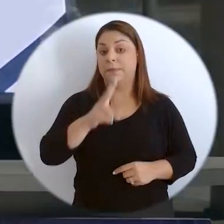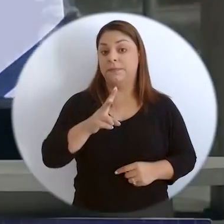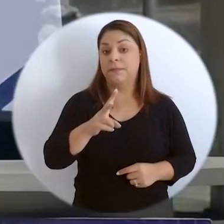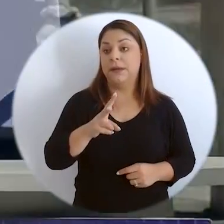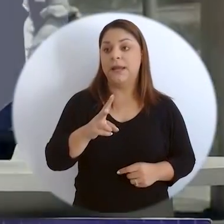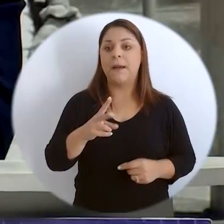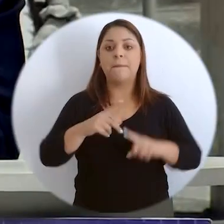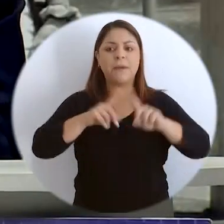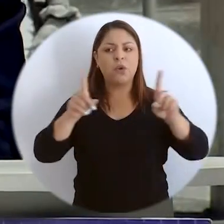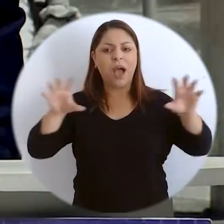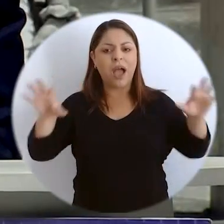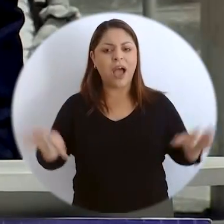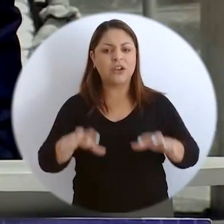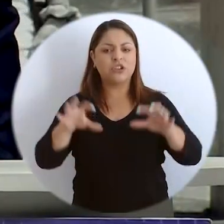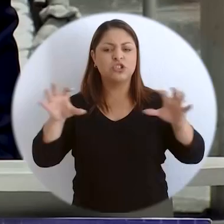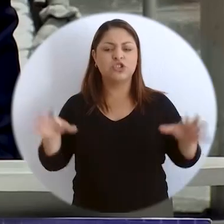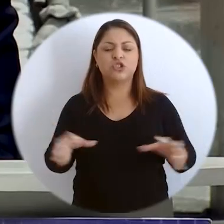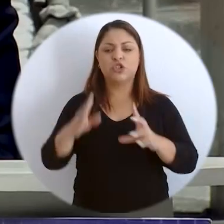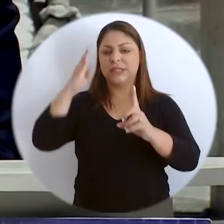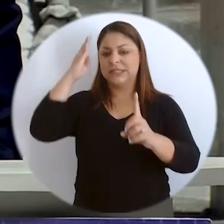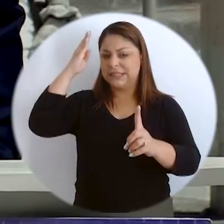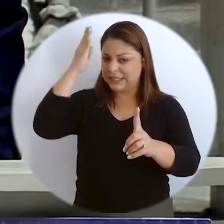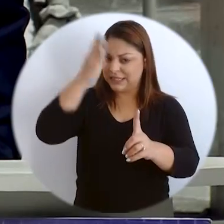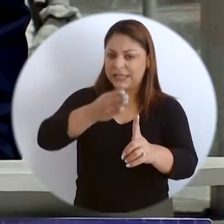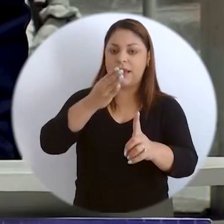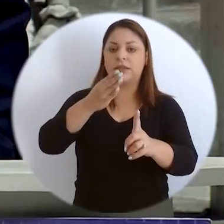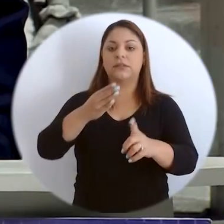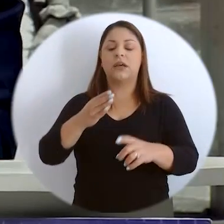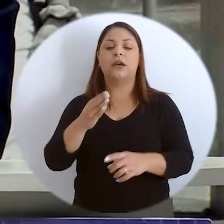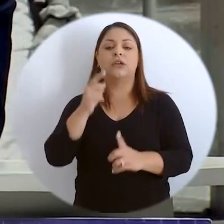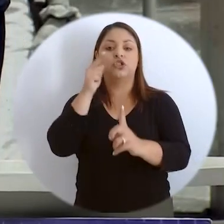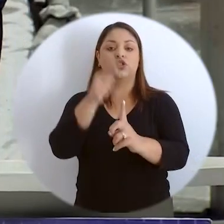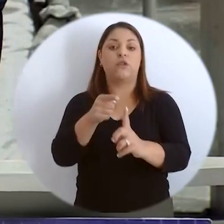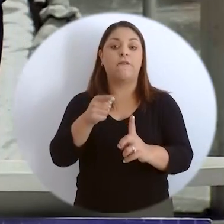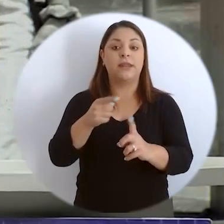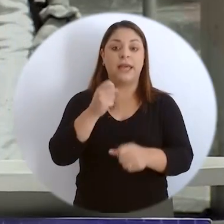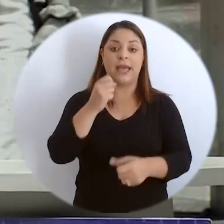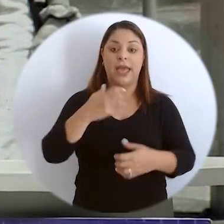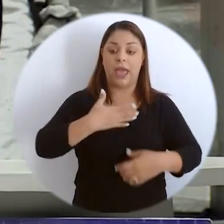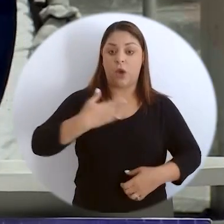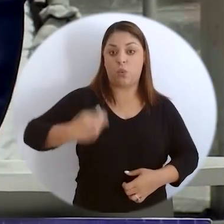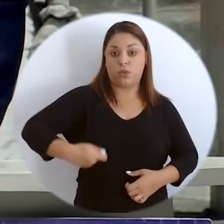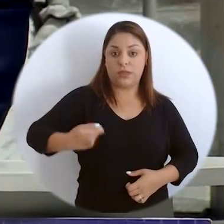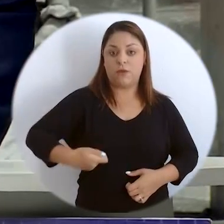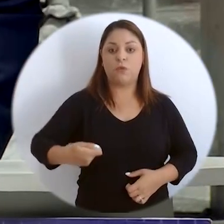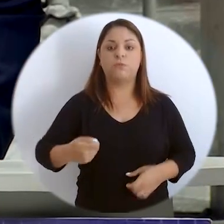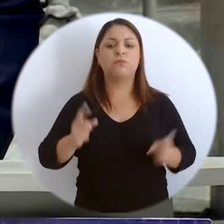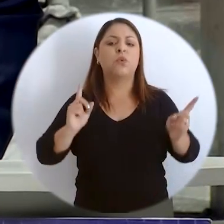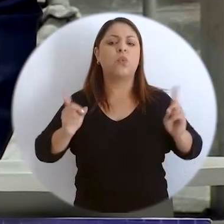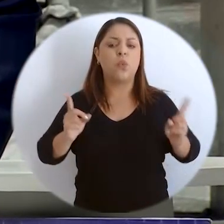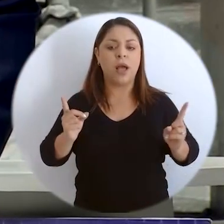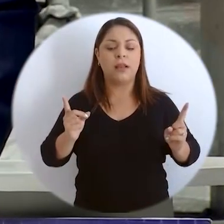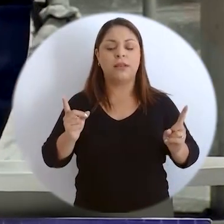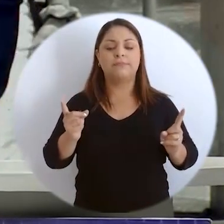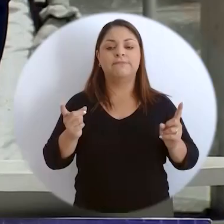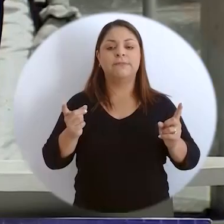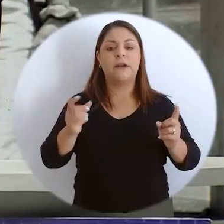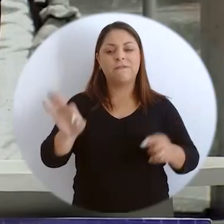acción directa que le corresponde al Ejecutivo es entonces con las medidas para